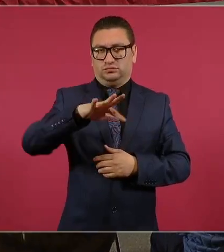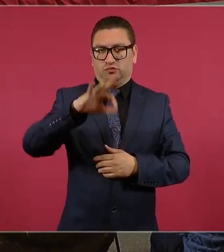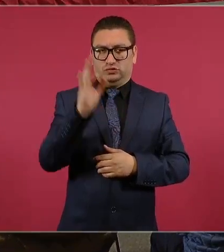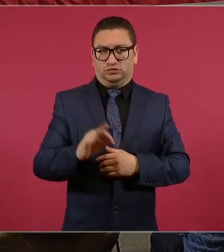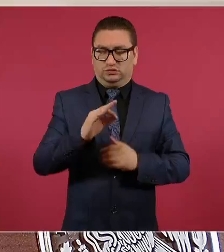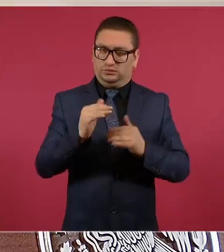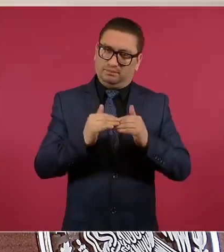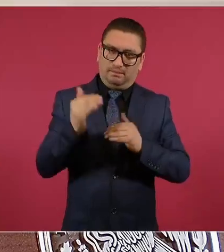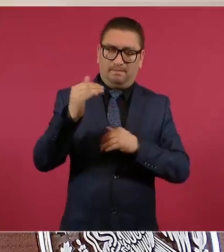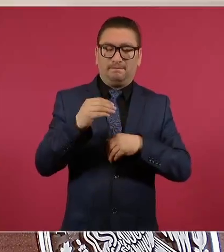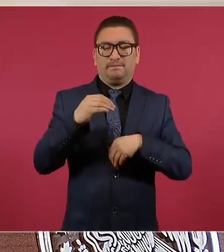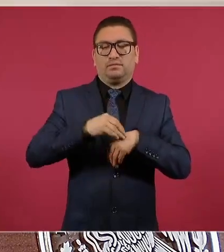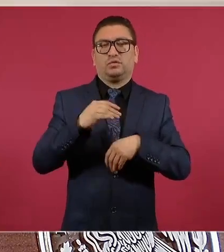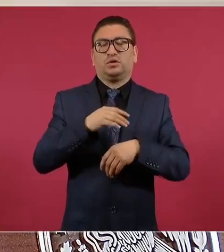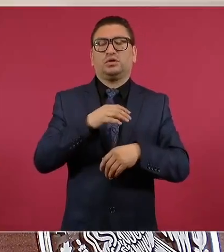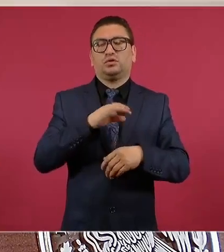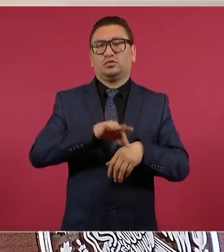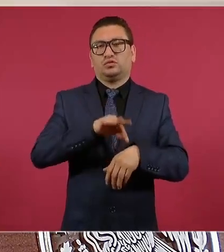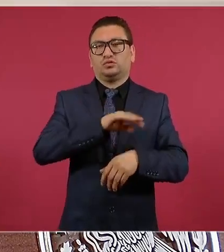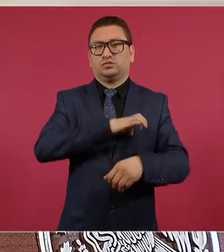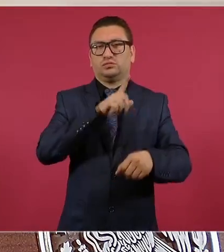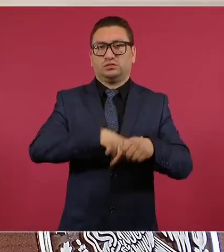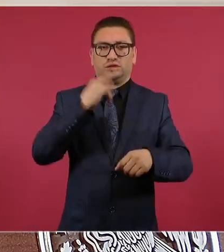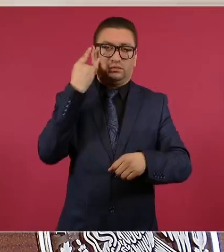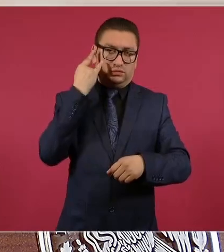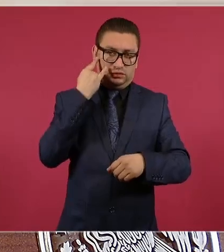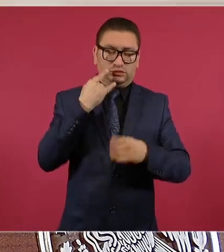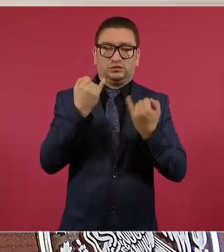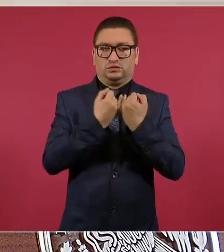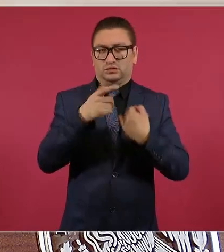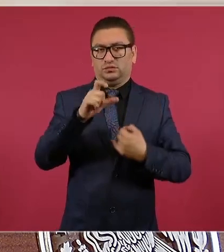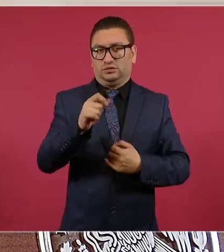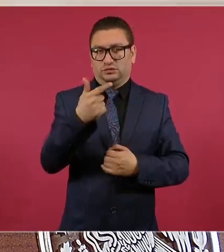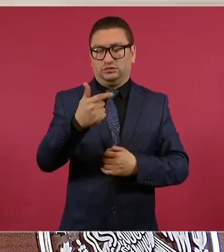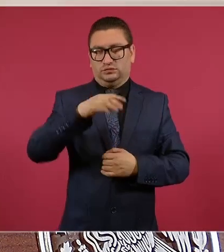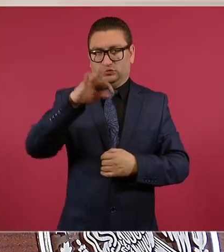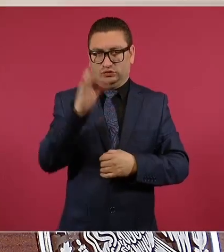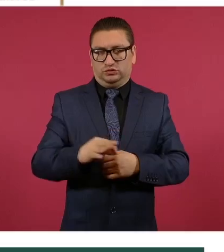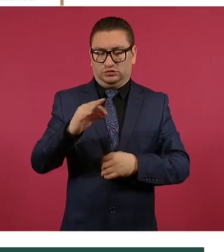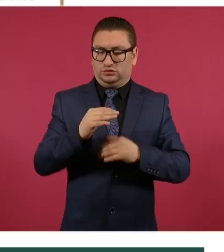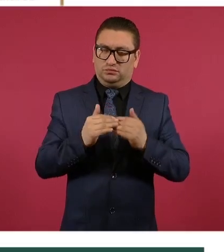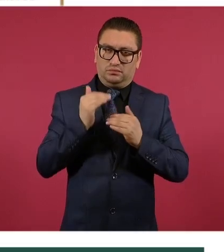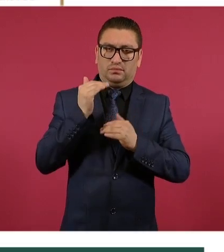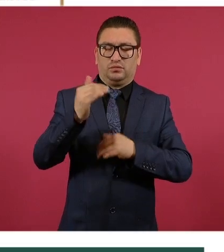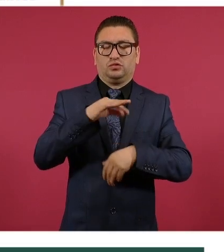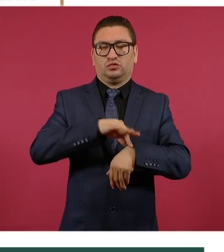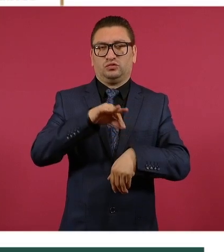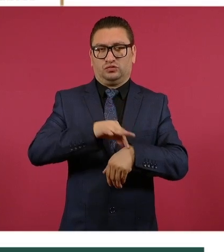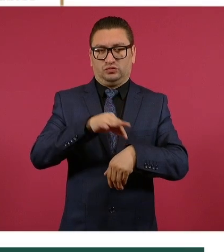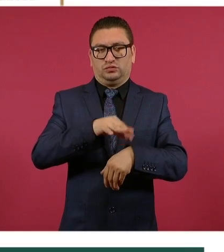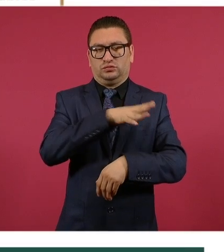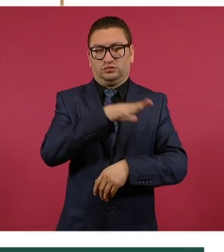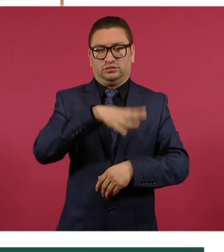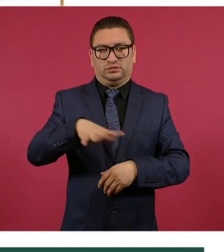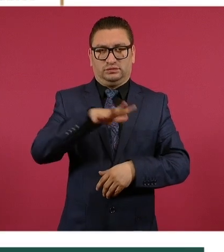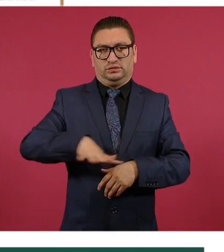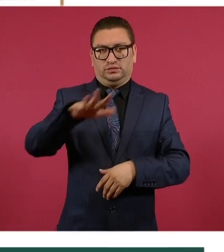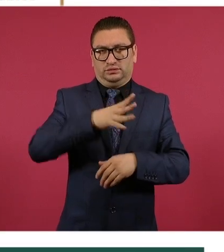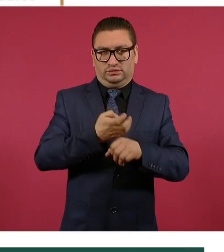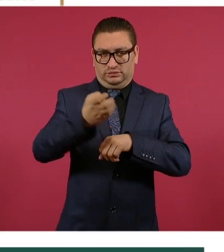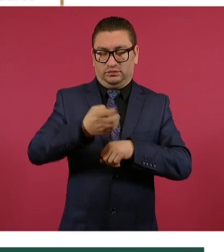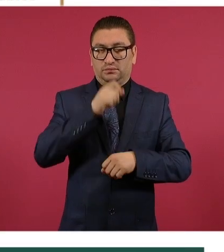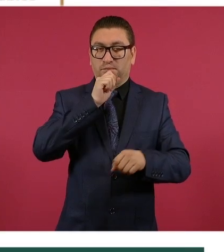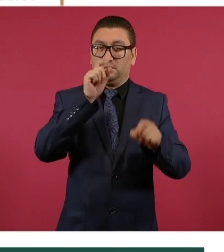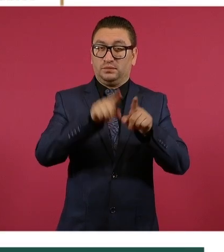37% más médicos especialistas en Campeche y 27% más médicos y médicas generales en ese estado.